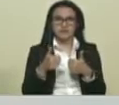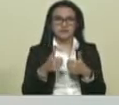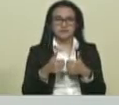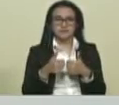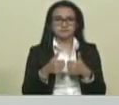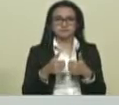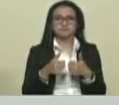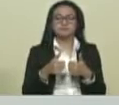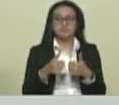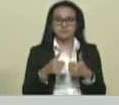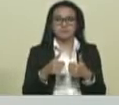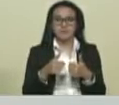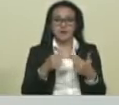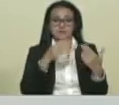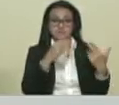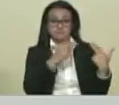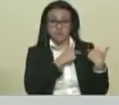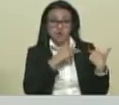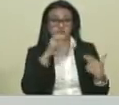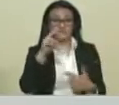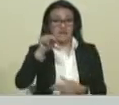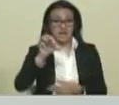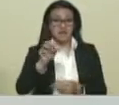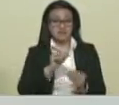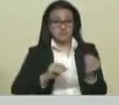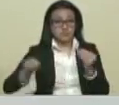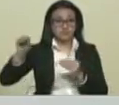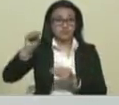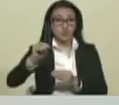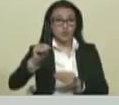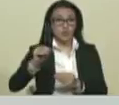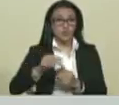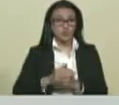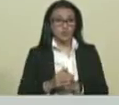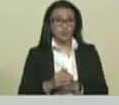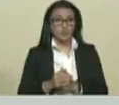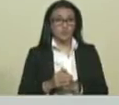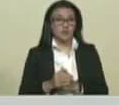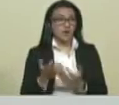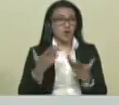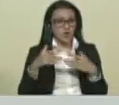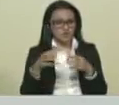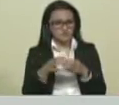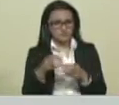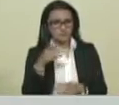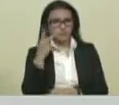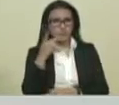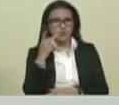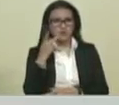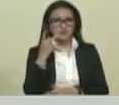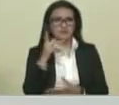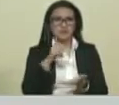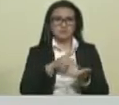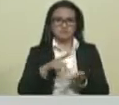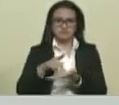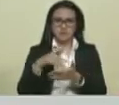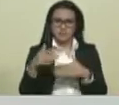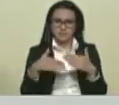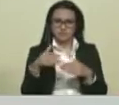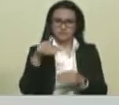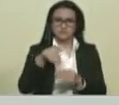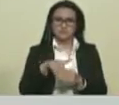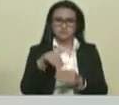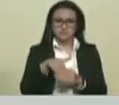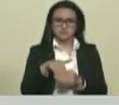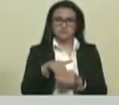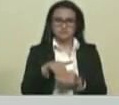Consejo Nacional Electoral. Y de nuevo, bueno, siempre las organizaciones políticas participantes en el proceso electoral